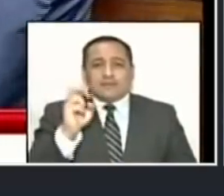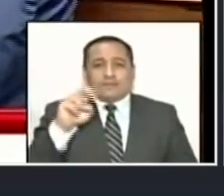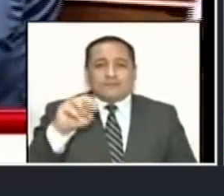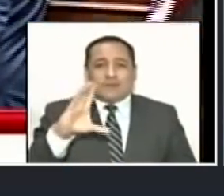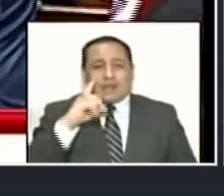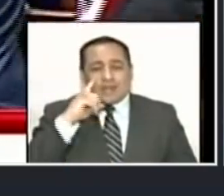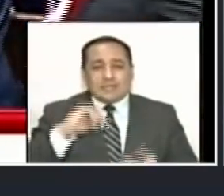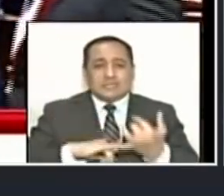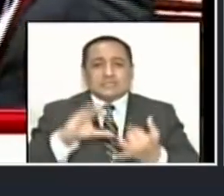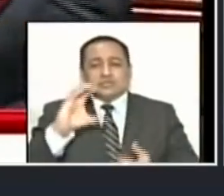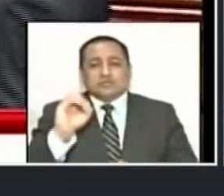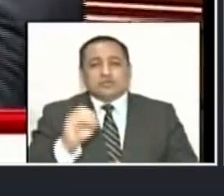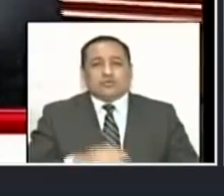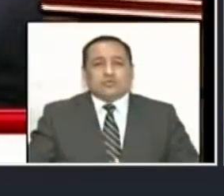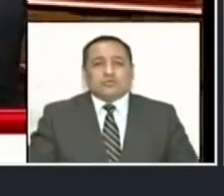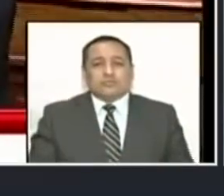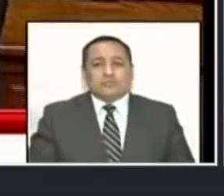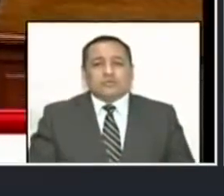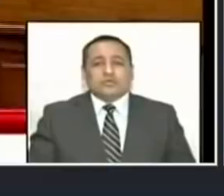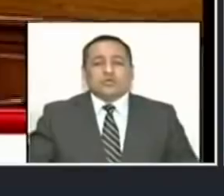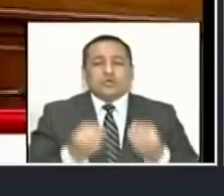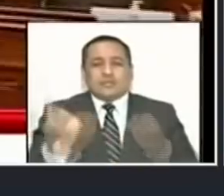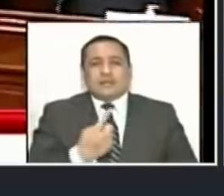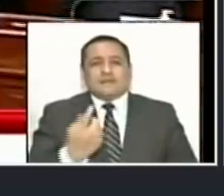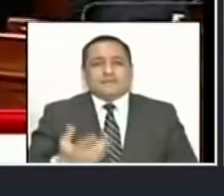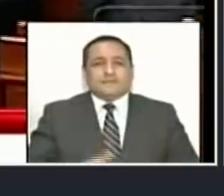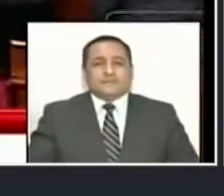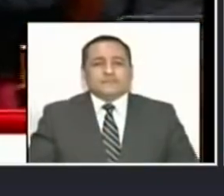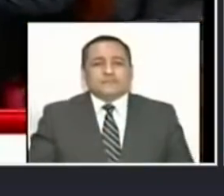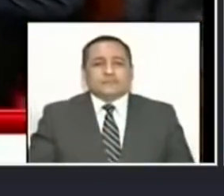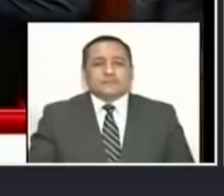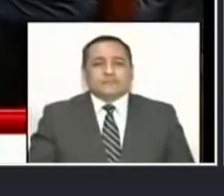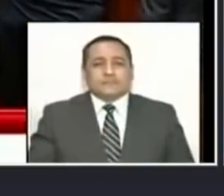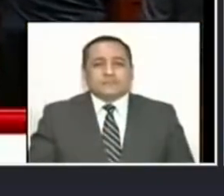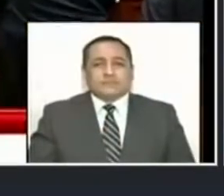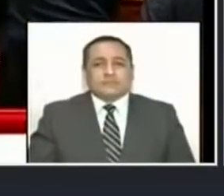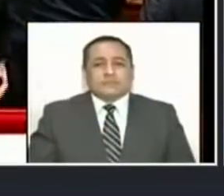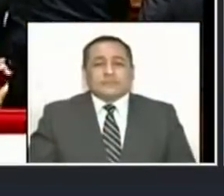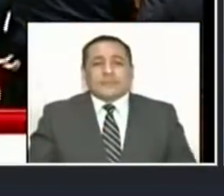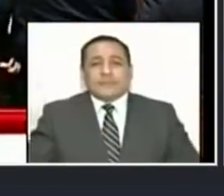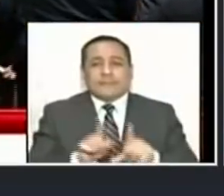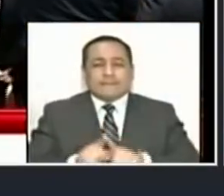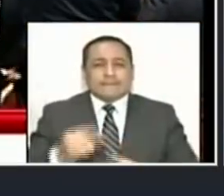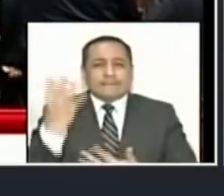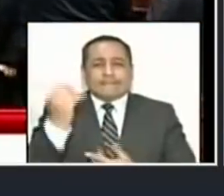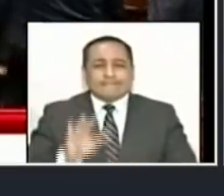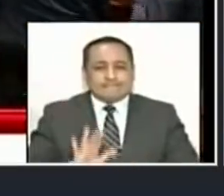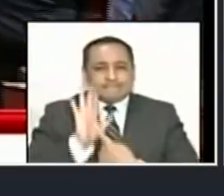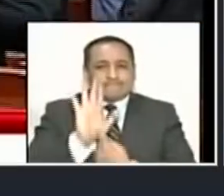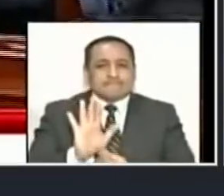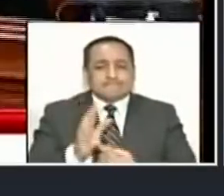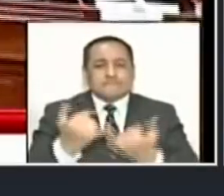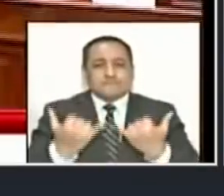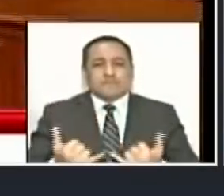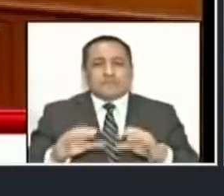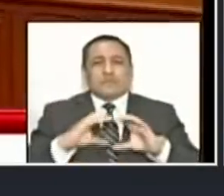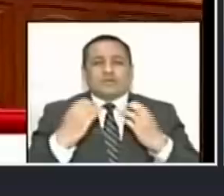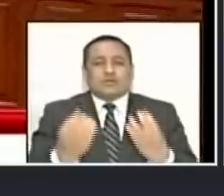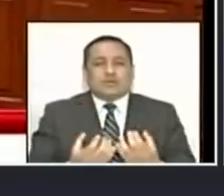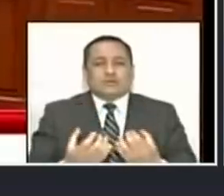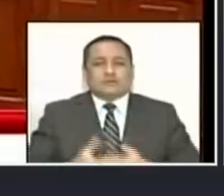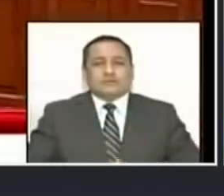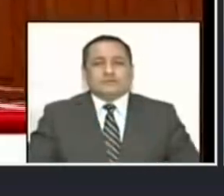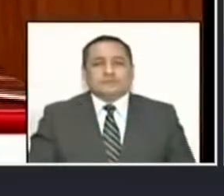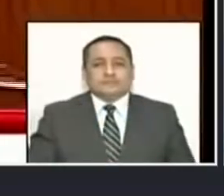de formación política? Lamentablemente, los partidos se han ido debilitando muchísimo y hoy no tenemos, pues,